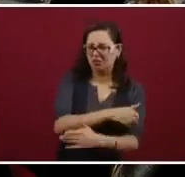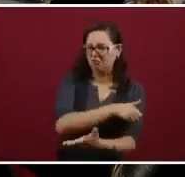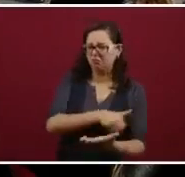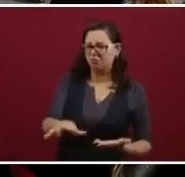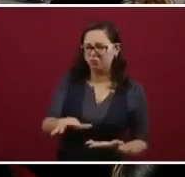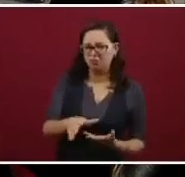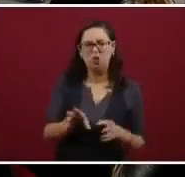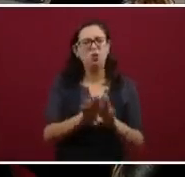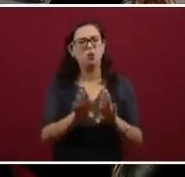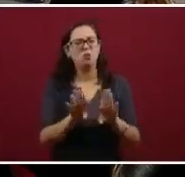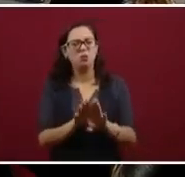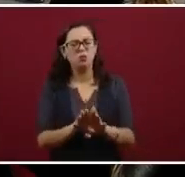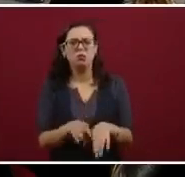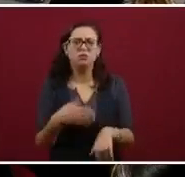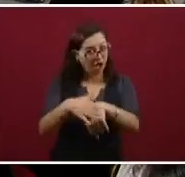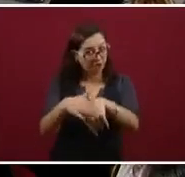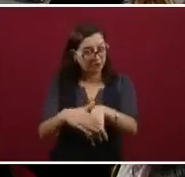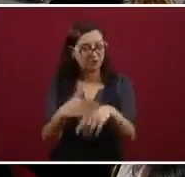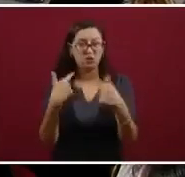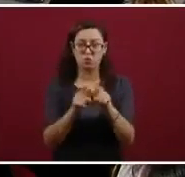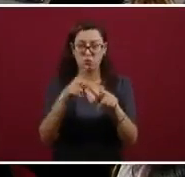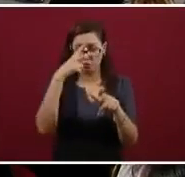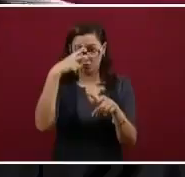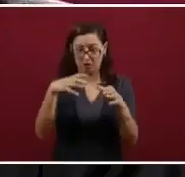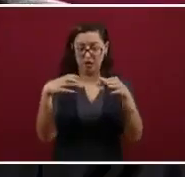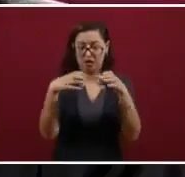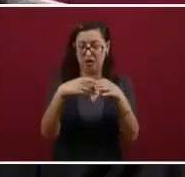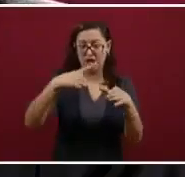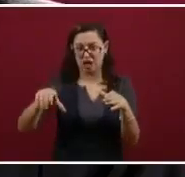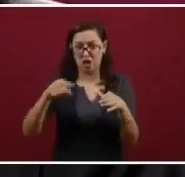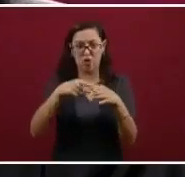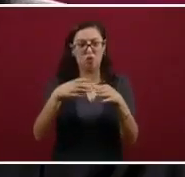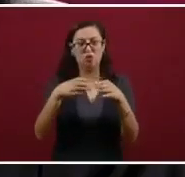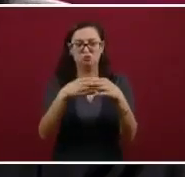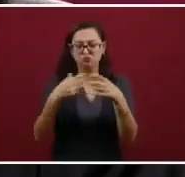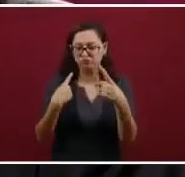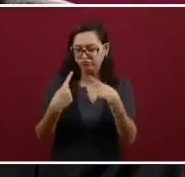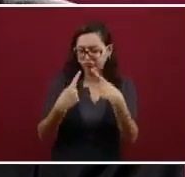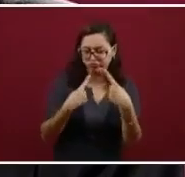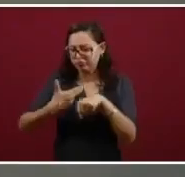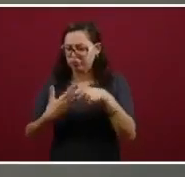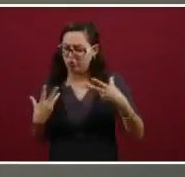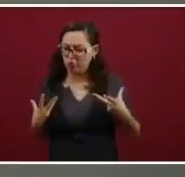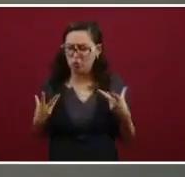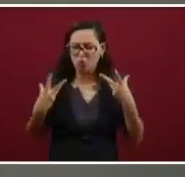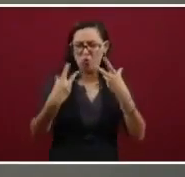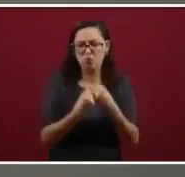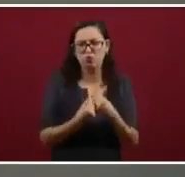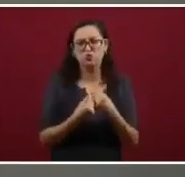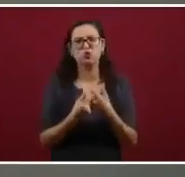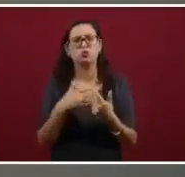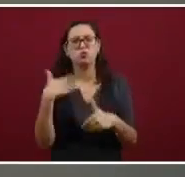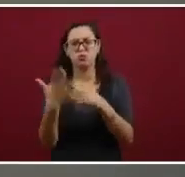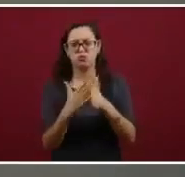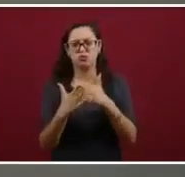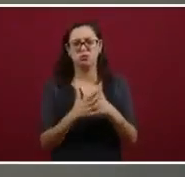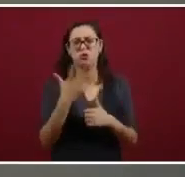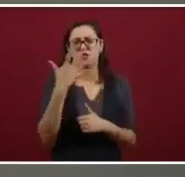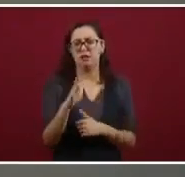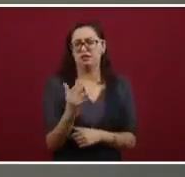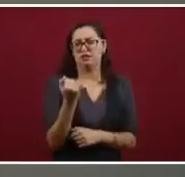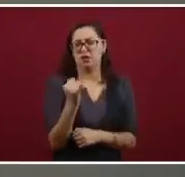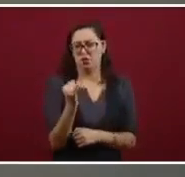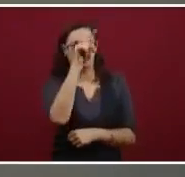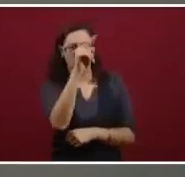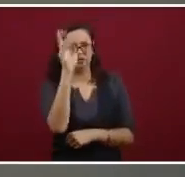para que esté al tanto, un grupo de mexicanos en Chicago se está organizando, entendiendo el cerrar filas, para manifestarse el 10 de junio frente al